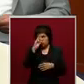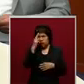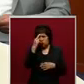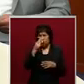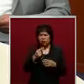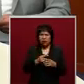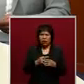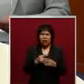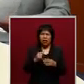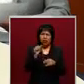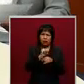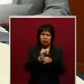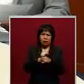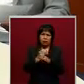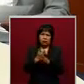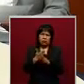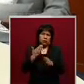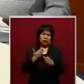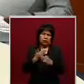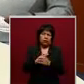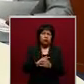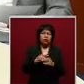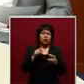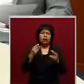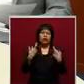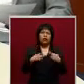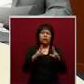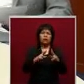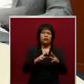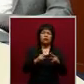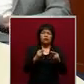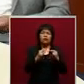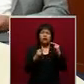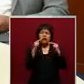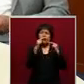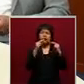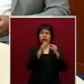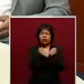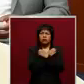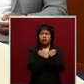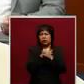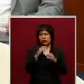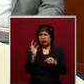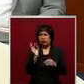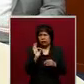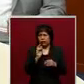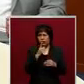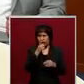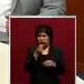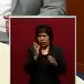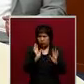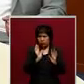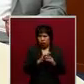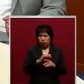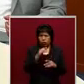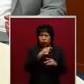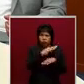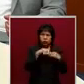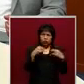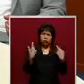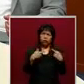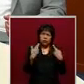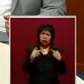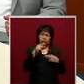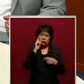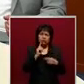semanas anteriores los representantes de diferentes niveles educativos, algunos de ellos decían que probablemente los docentes que